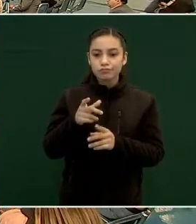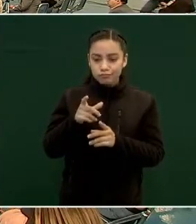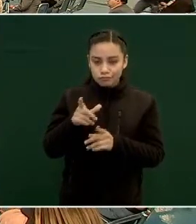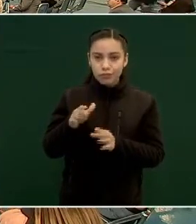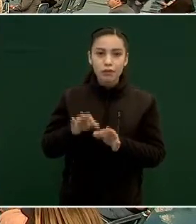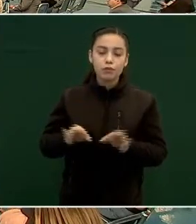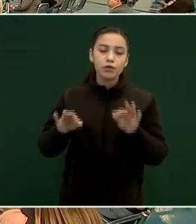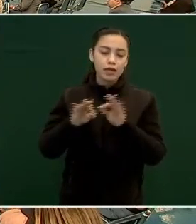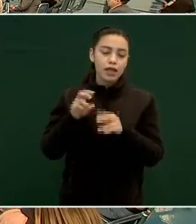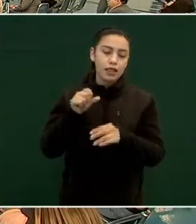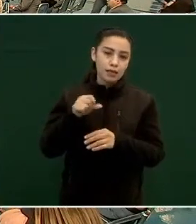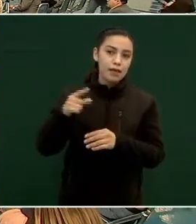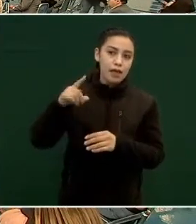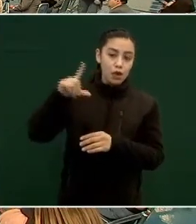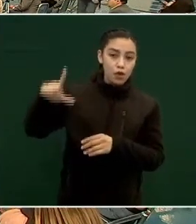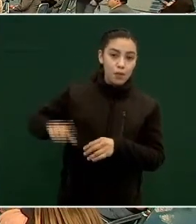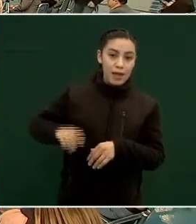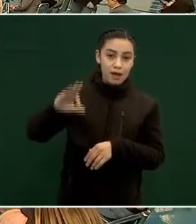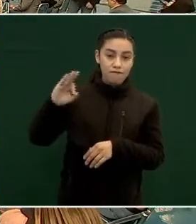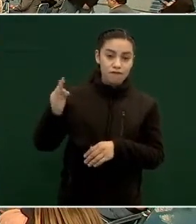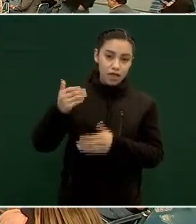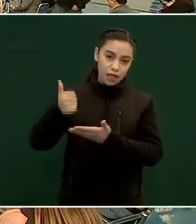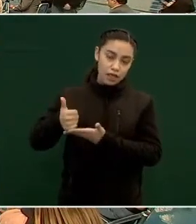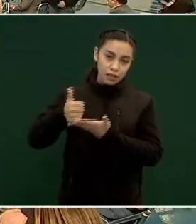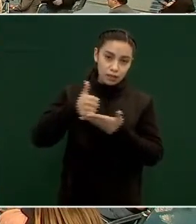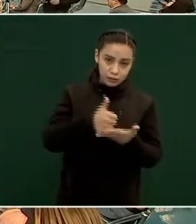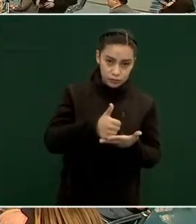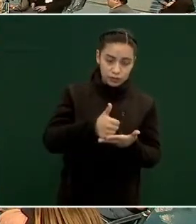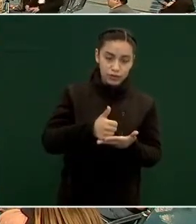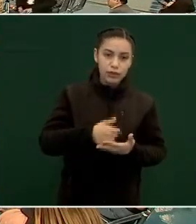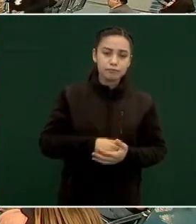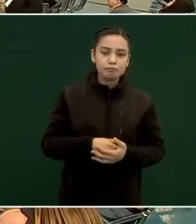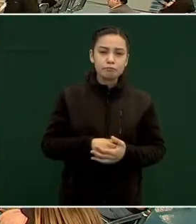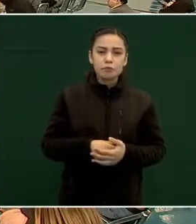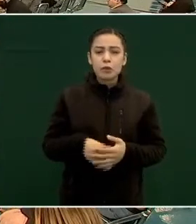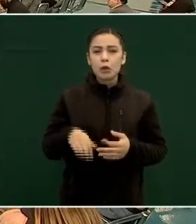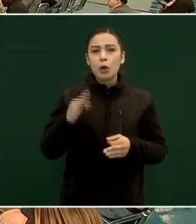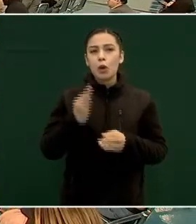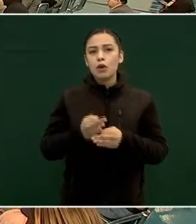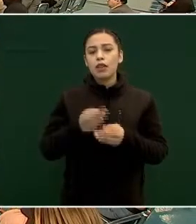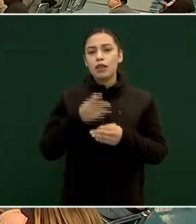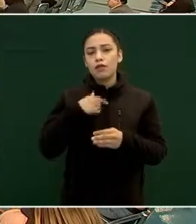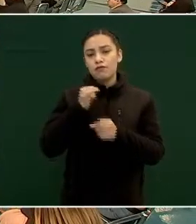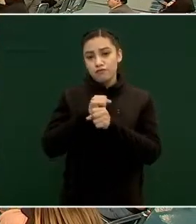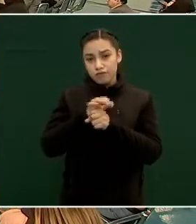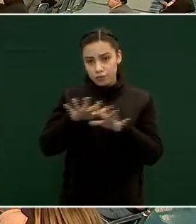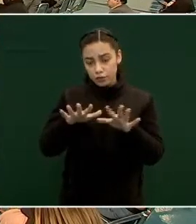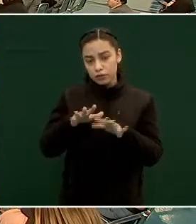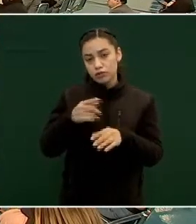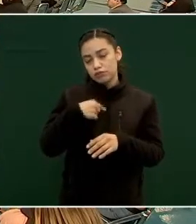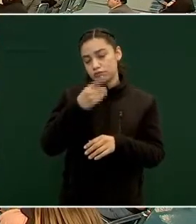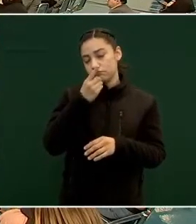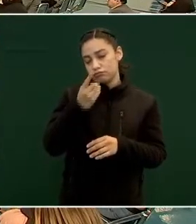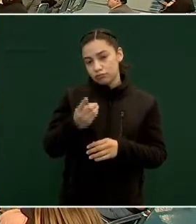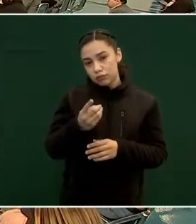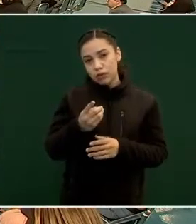federal. Decía en los datos anteriores que la Policía Estatal de Seguridad Pública